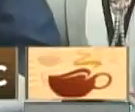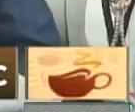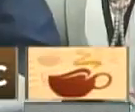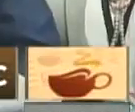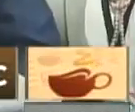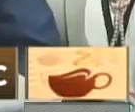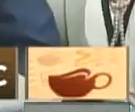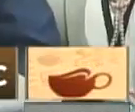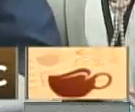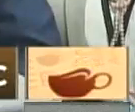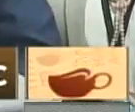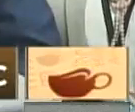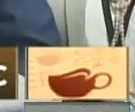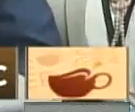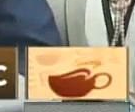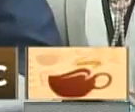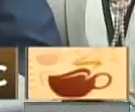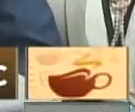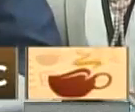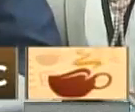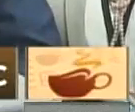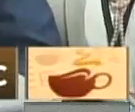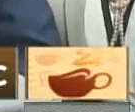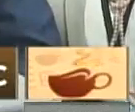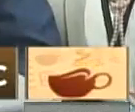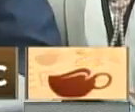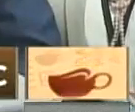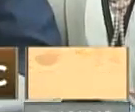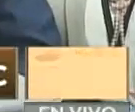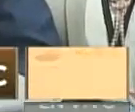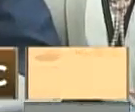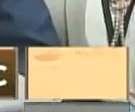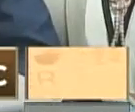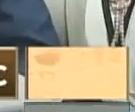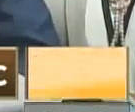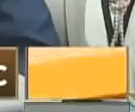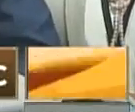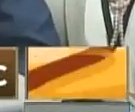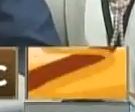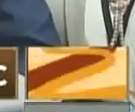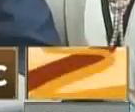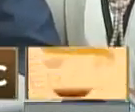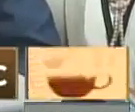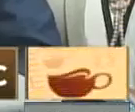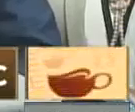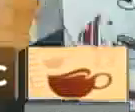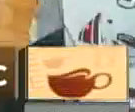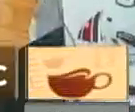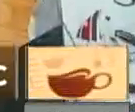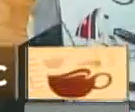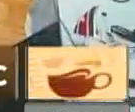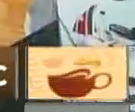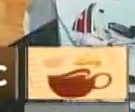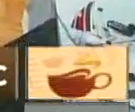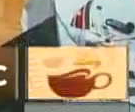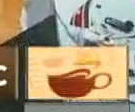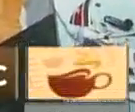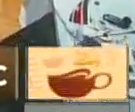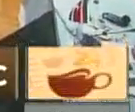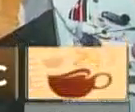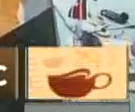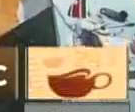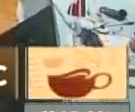climático. Reiteramos la propuesta presentada durante la pasada cumbre de jefes de Estado de Gobierno de CELAC en México por el presidente de la República